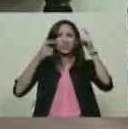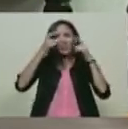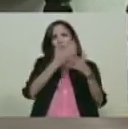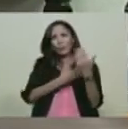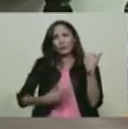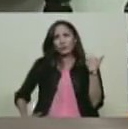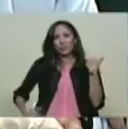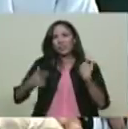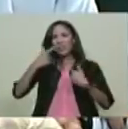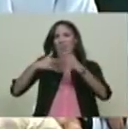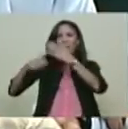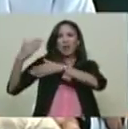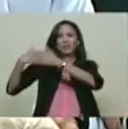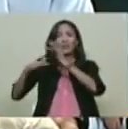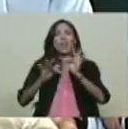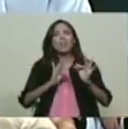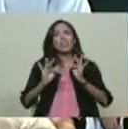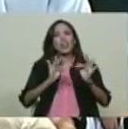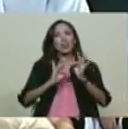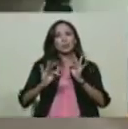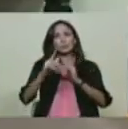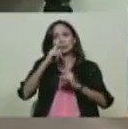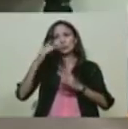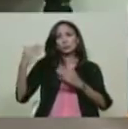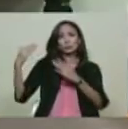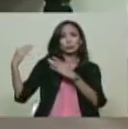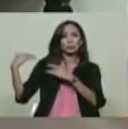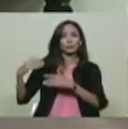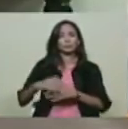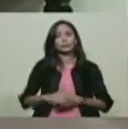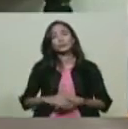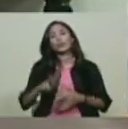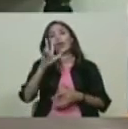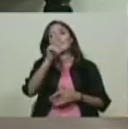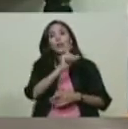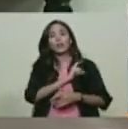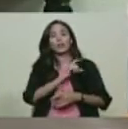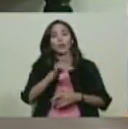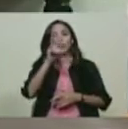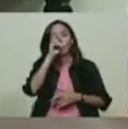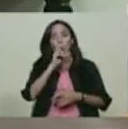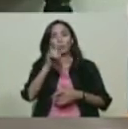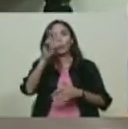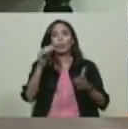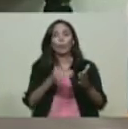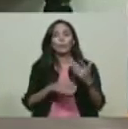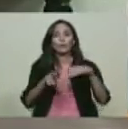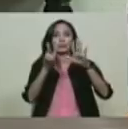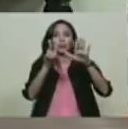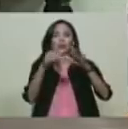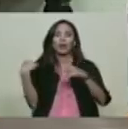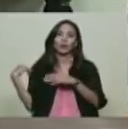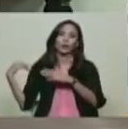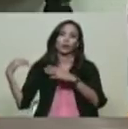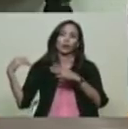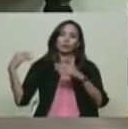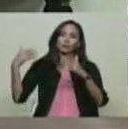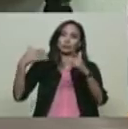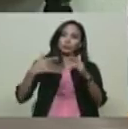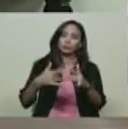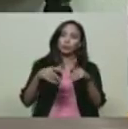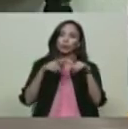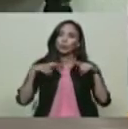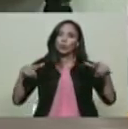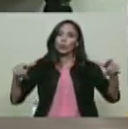Un acto en el Teresa Carreño, muy bonito. 3 de enero de 2007. Y aquí en el despacho 1, aquí mismo en el